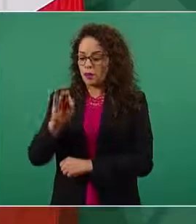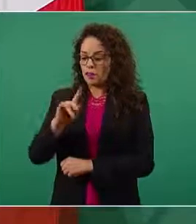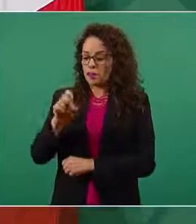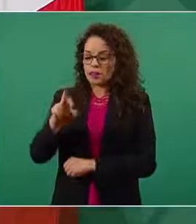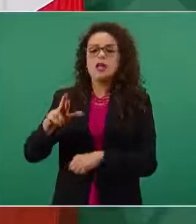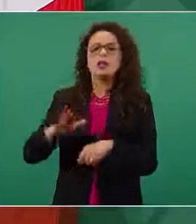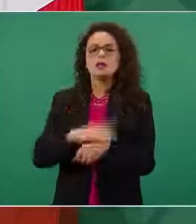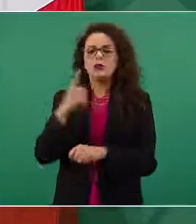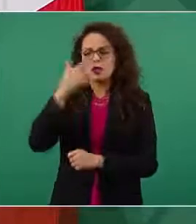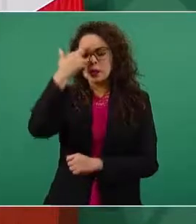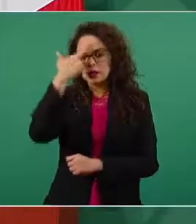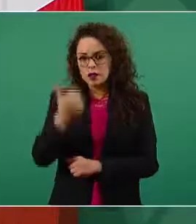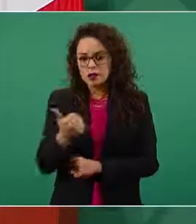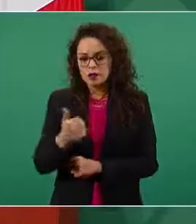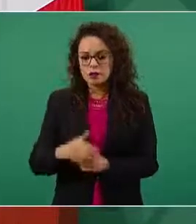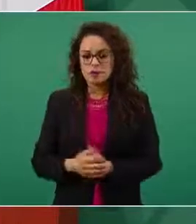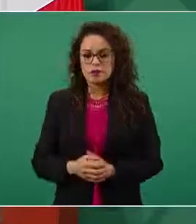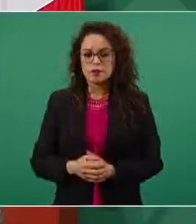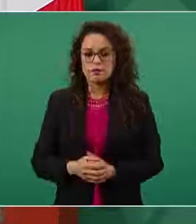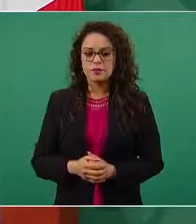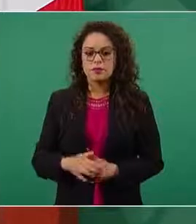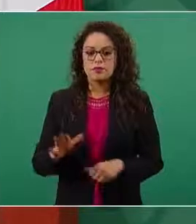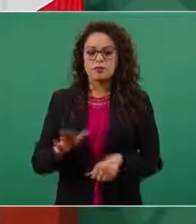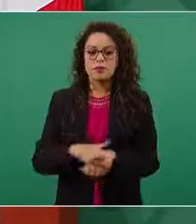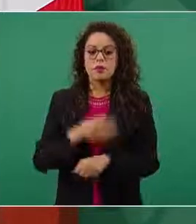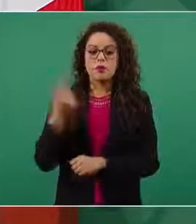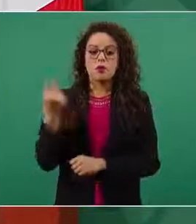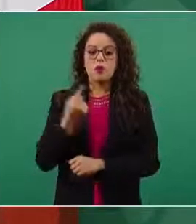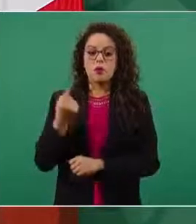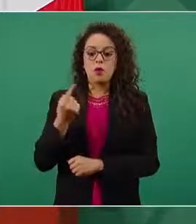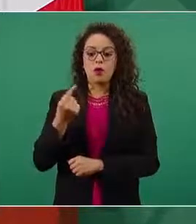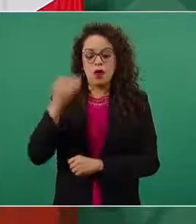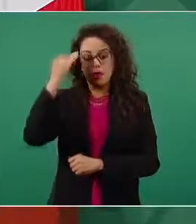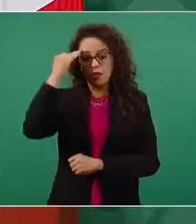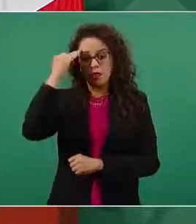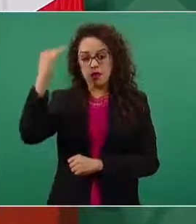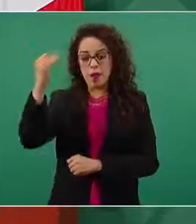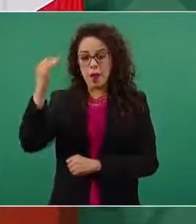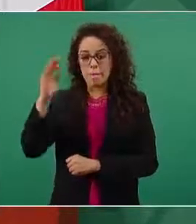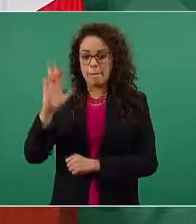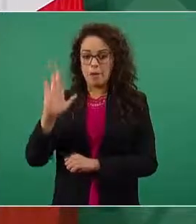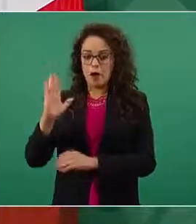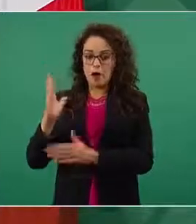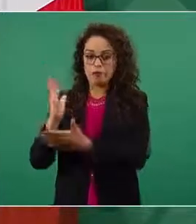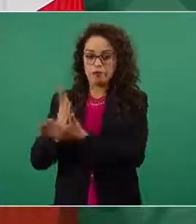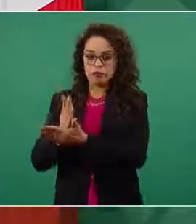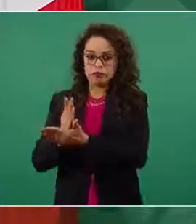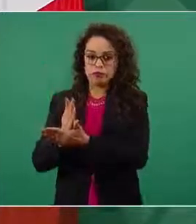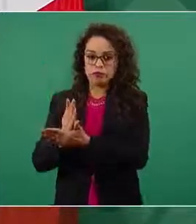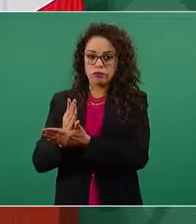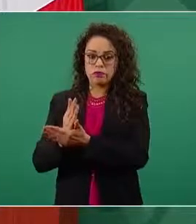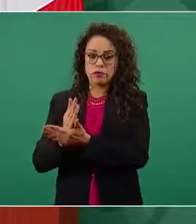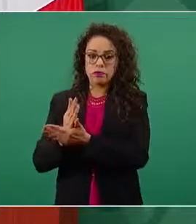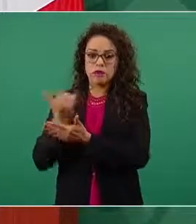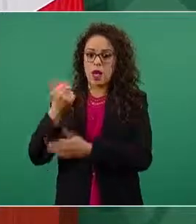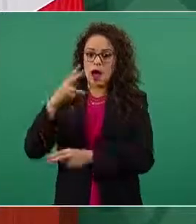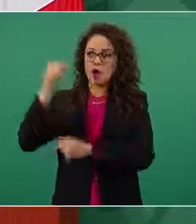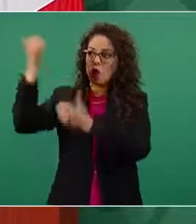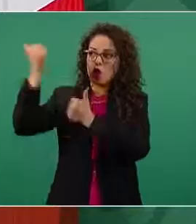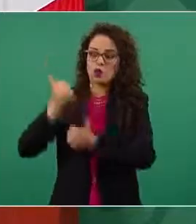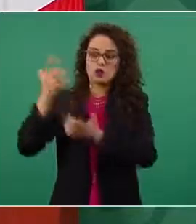van a dejar de enviarnos la vacuna Pfizer de Europa